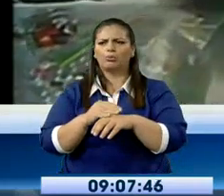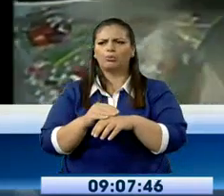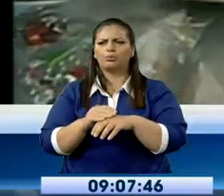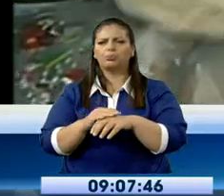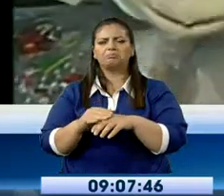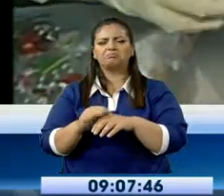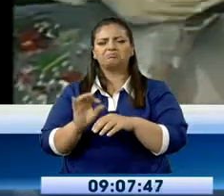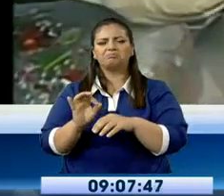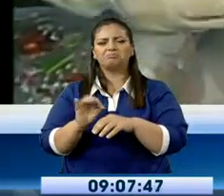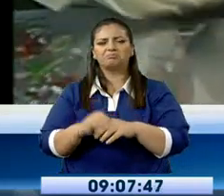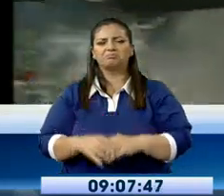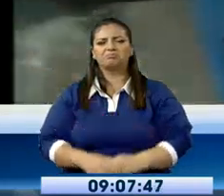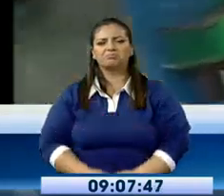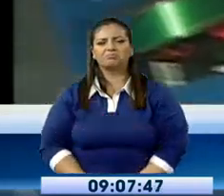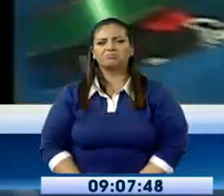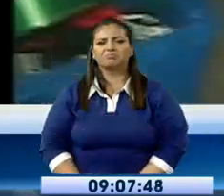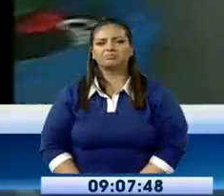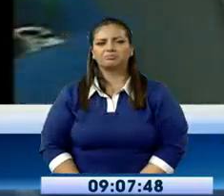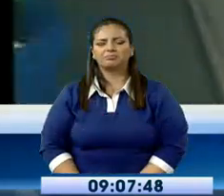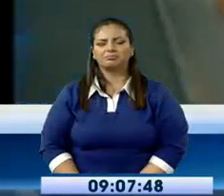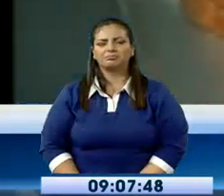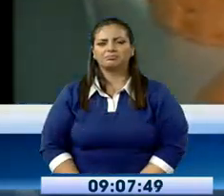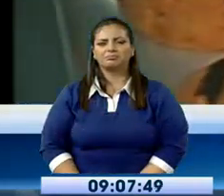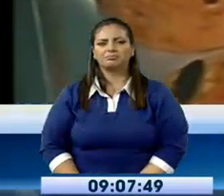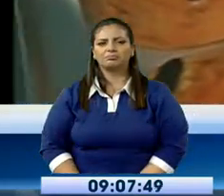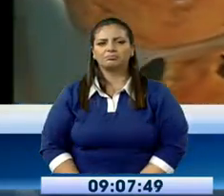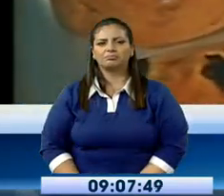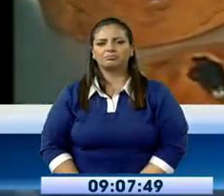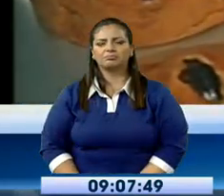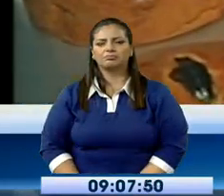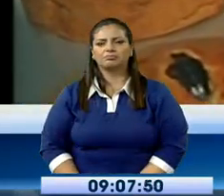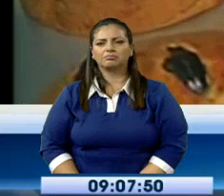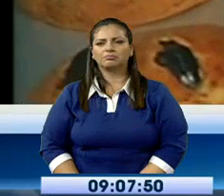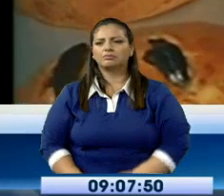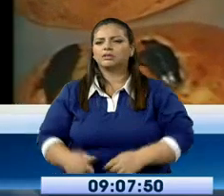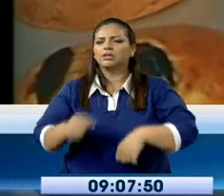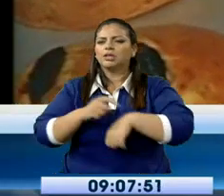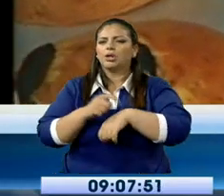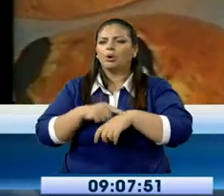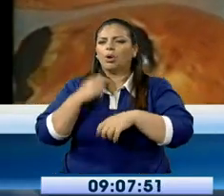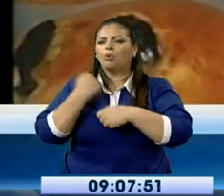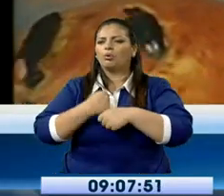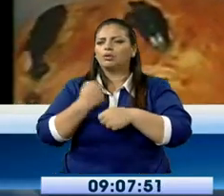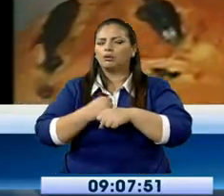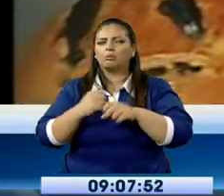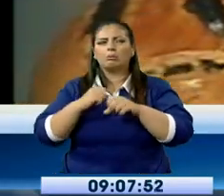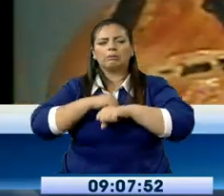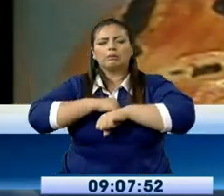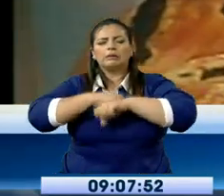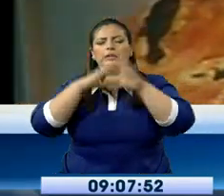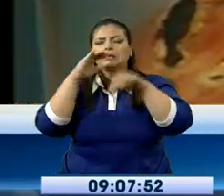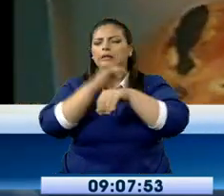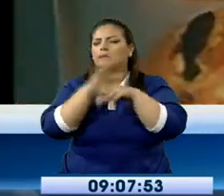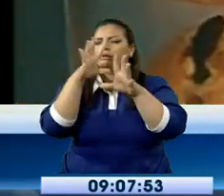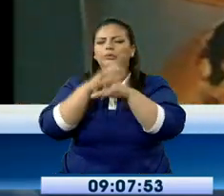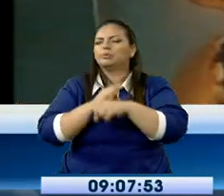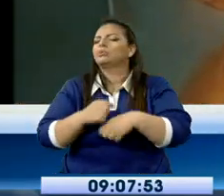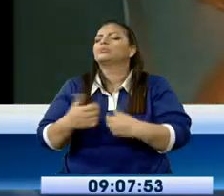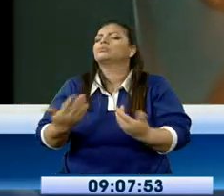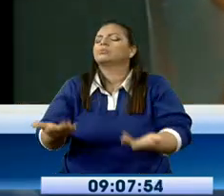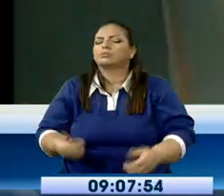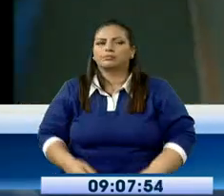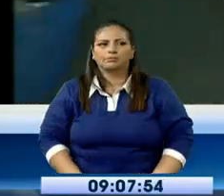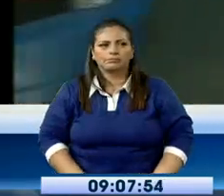temprano. ¿Por qué se lo elaboran, don Gerardo? ¿Cuánto al día ustedes elaboran? ¿En la madrugada, en la mañana, en la tarde, en la noche? Ahorita estamos trabajando